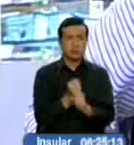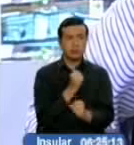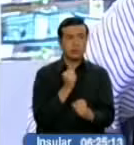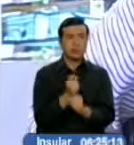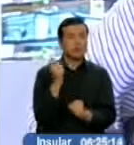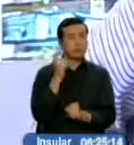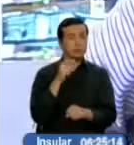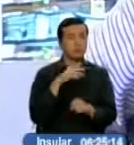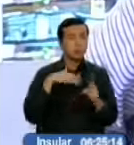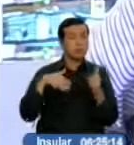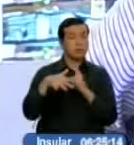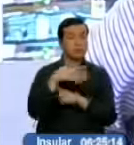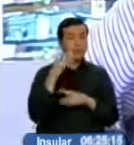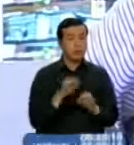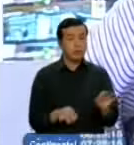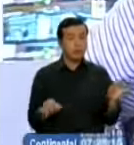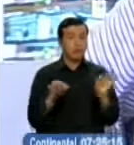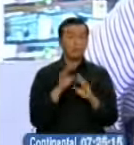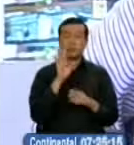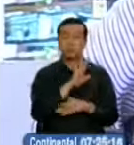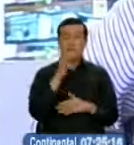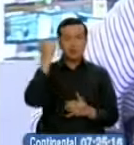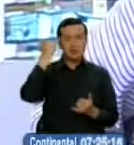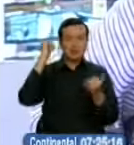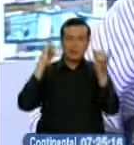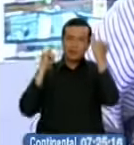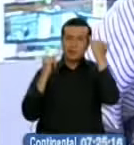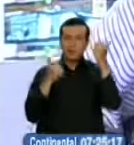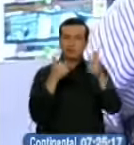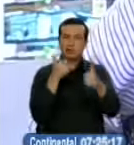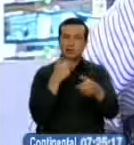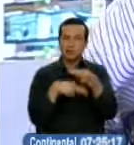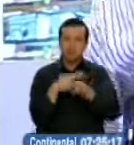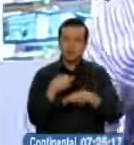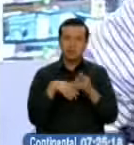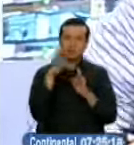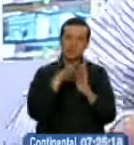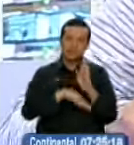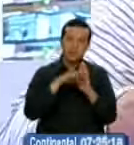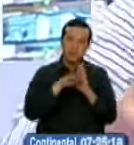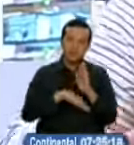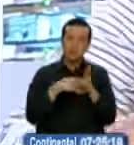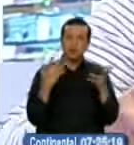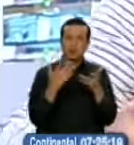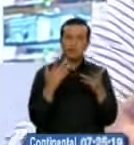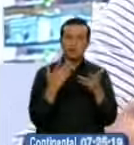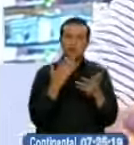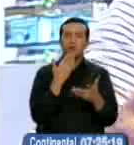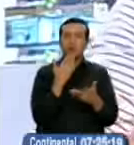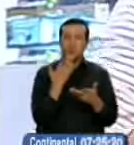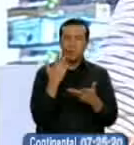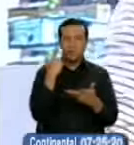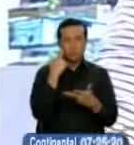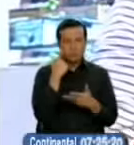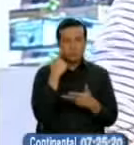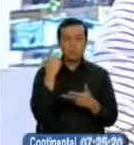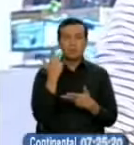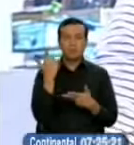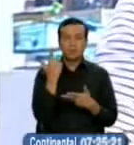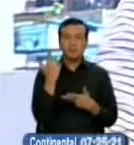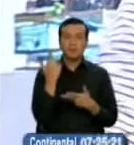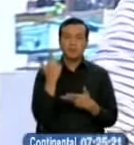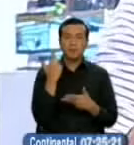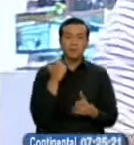crear condiciones para que esos pequeños emprendimientos puedan bajar los costos y bajar esa carga de regulación que tienen frente a